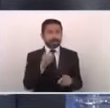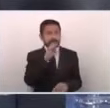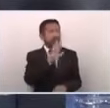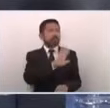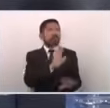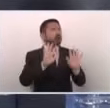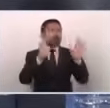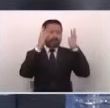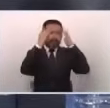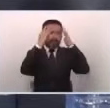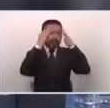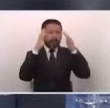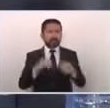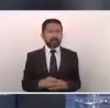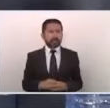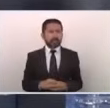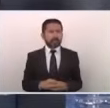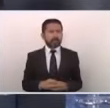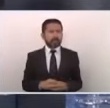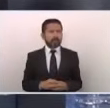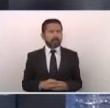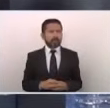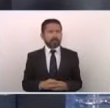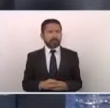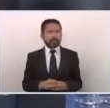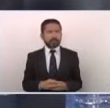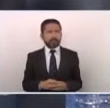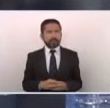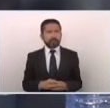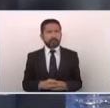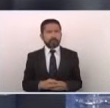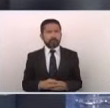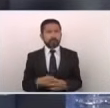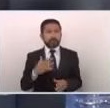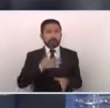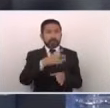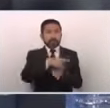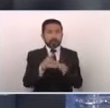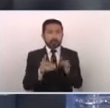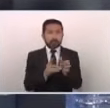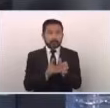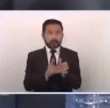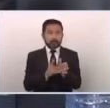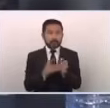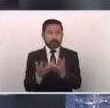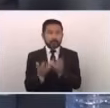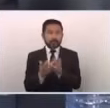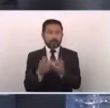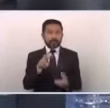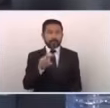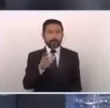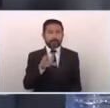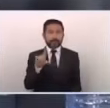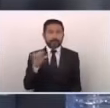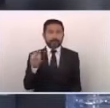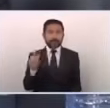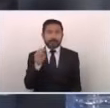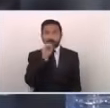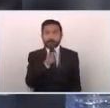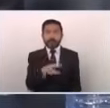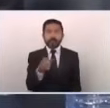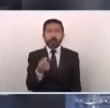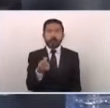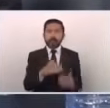no te preocupes. Mi colega diputado William Soriano decía una cifra cerrada, decía